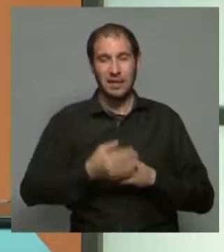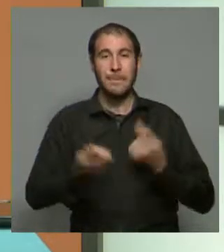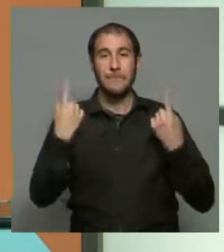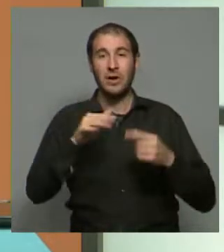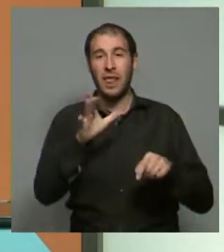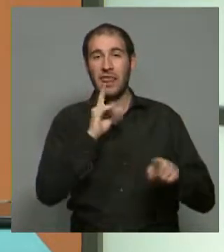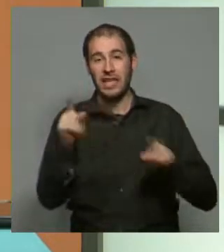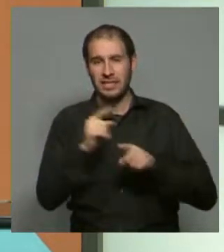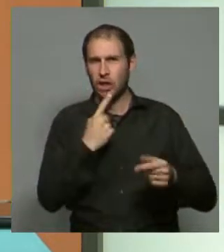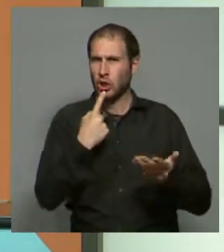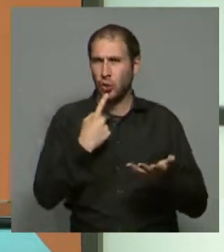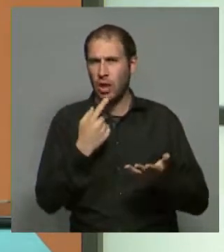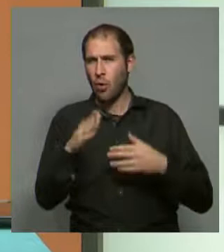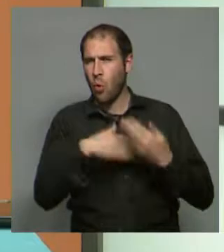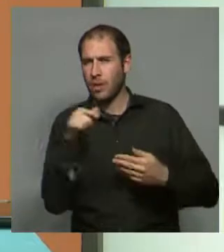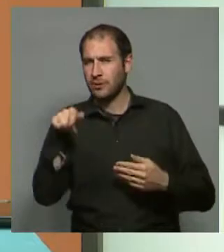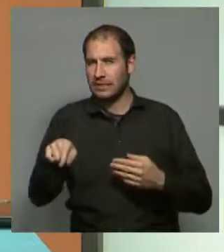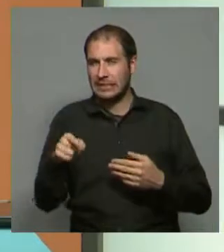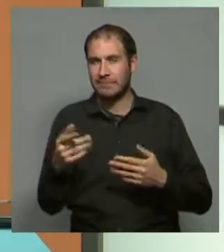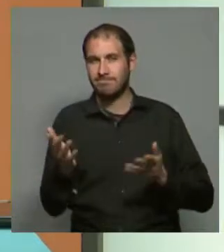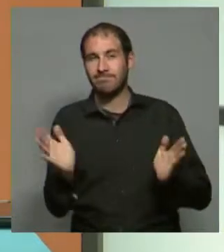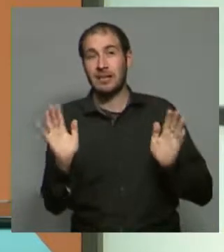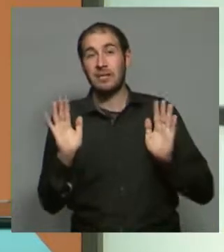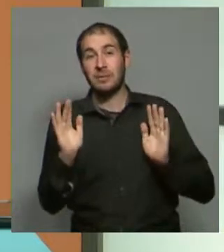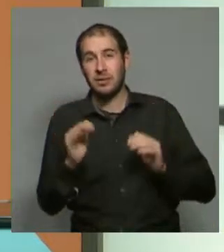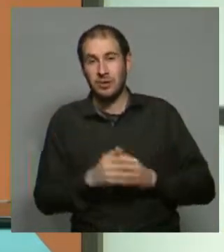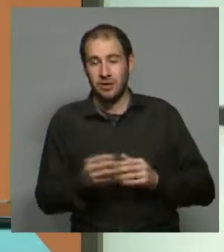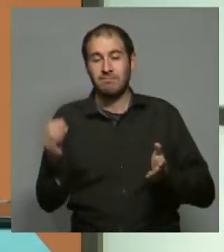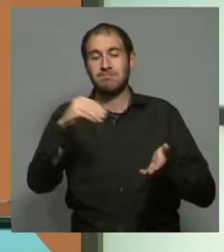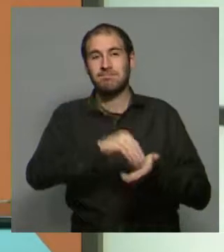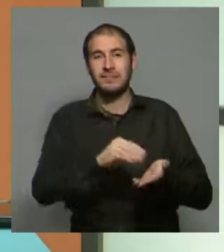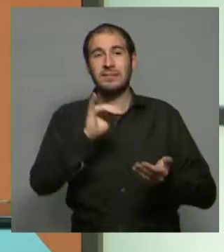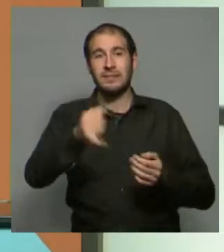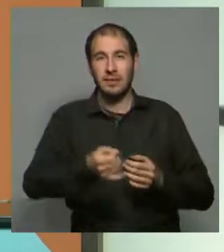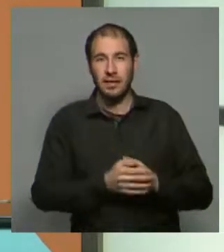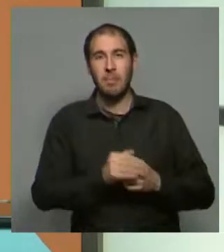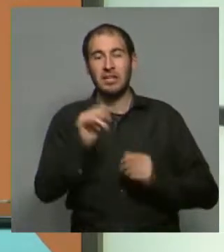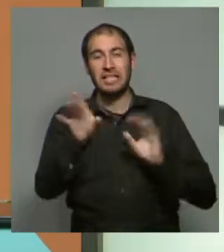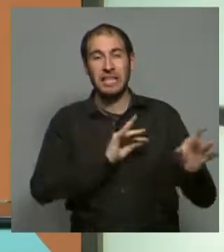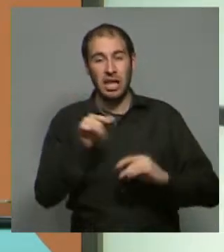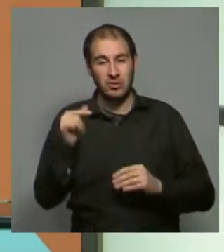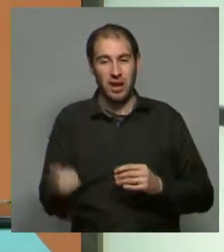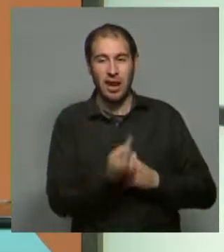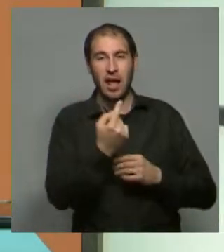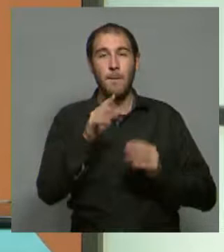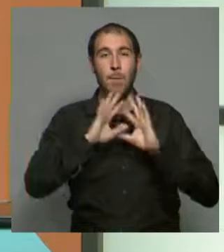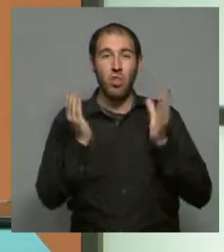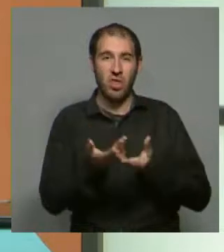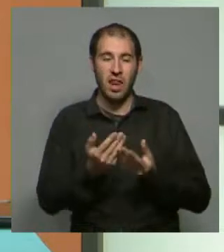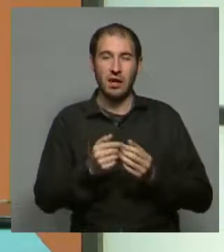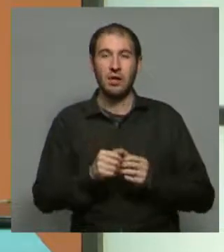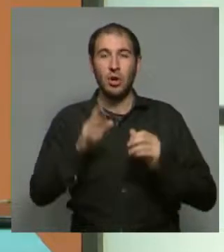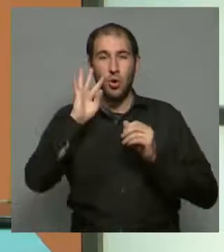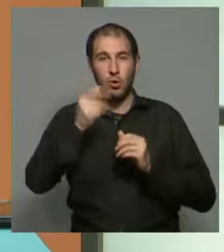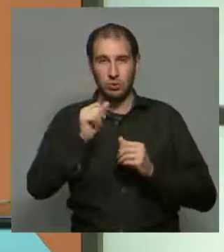Jorge Sampaoli tiene la duda de este jugador si va o puede llegar a tener posibilidades y ser uno de los seleccionables pensando en el Mundial